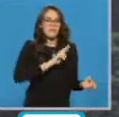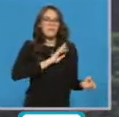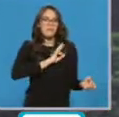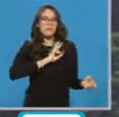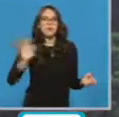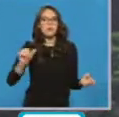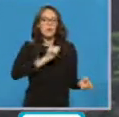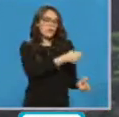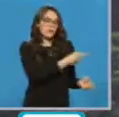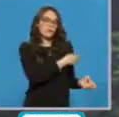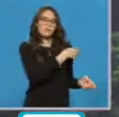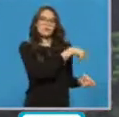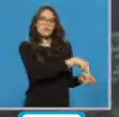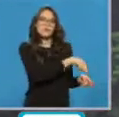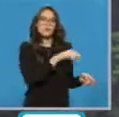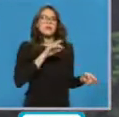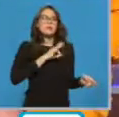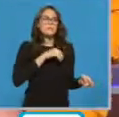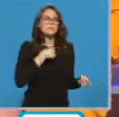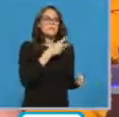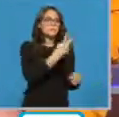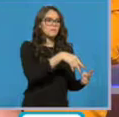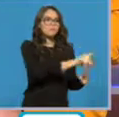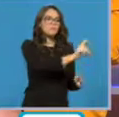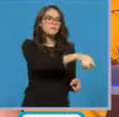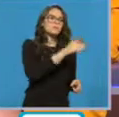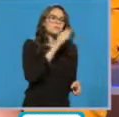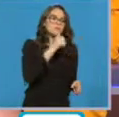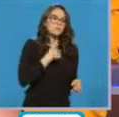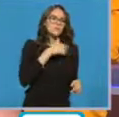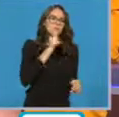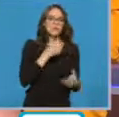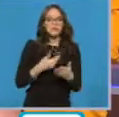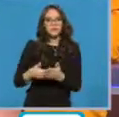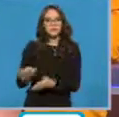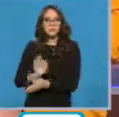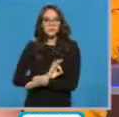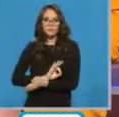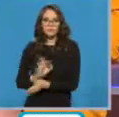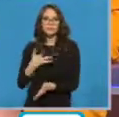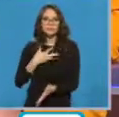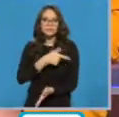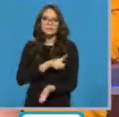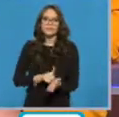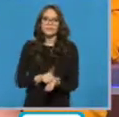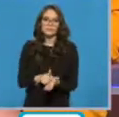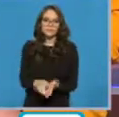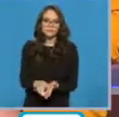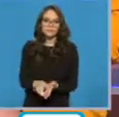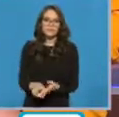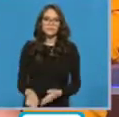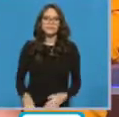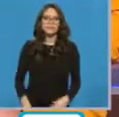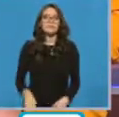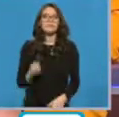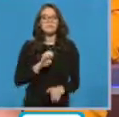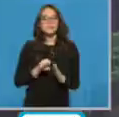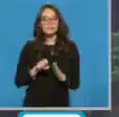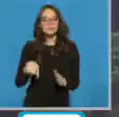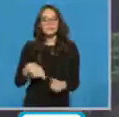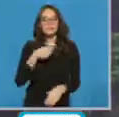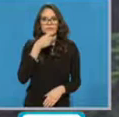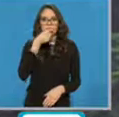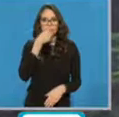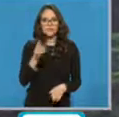venir y sacar al tercero. Y otra cosa importante, ¿qué pasa con los contratos que celebra el usufructuario, el beneficiario? Si estamos aquí diciendo que yo